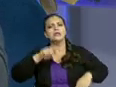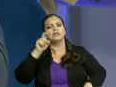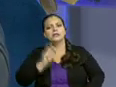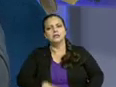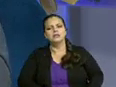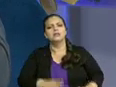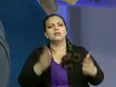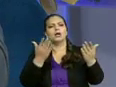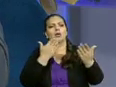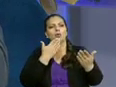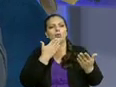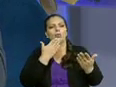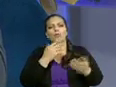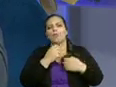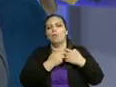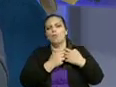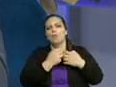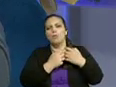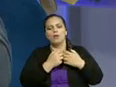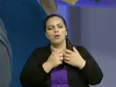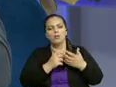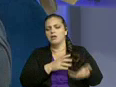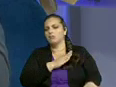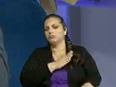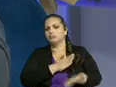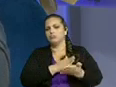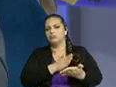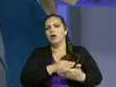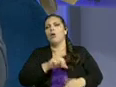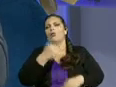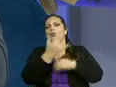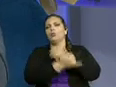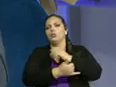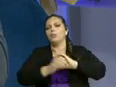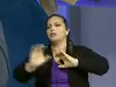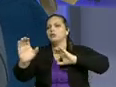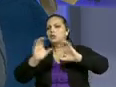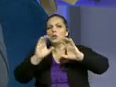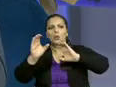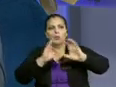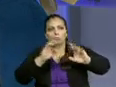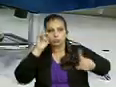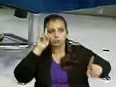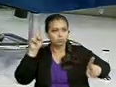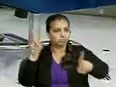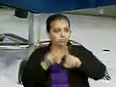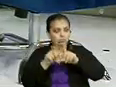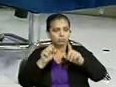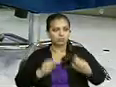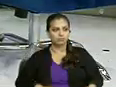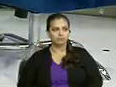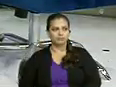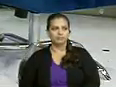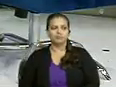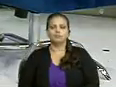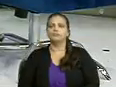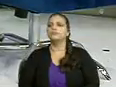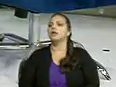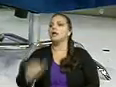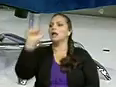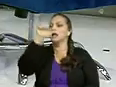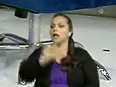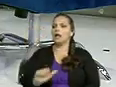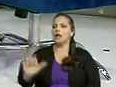de manera coherente. Y eso es lo que hemos venido trabajando en este último año de manera eficiente. Asia-Pacífico.